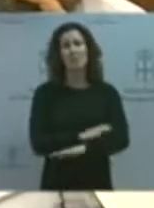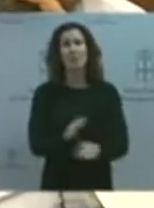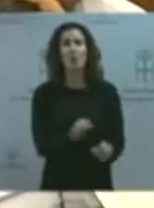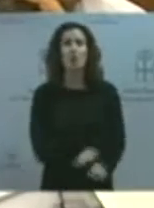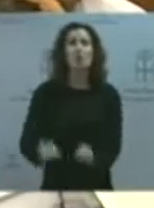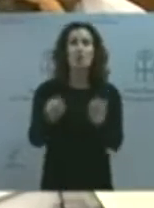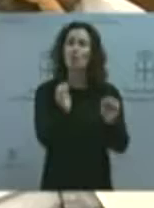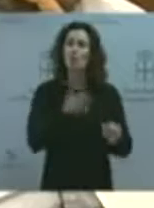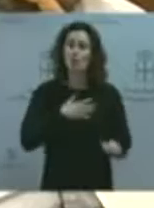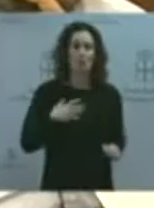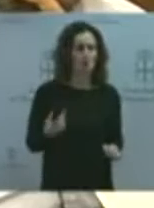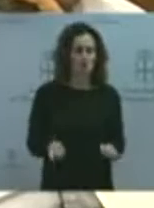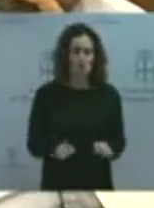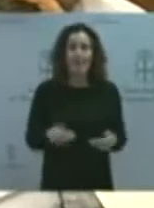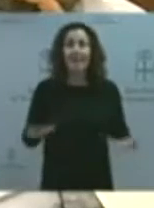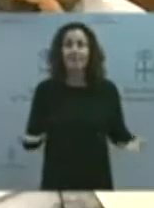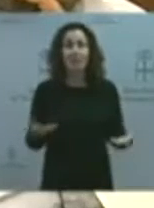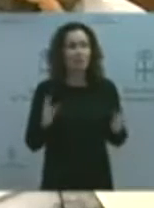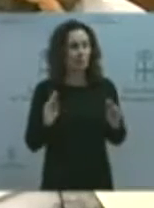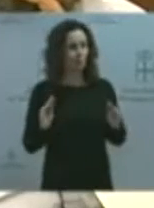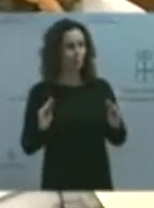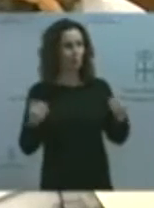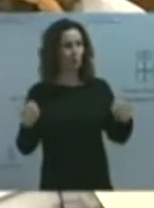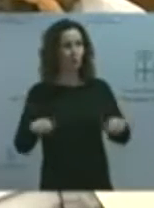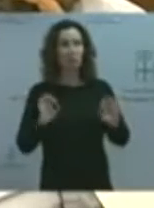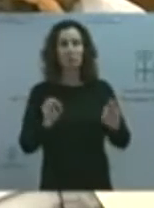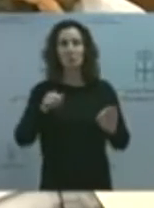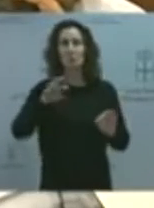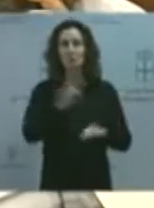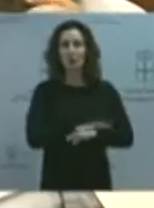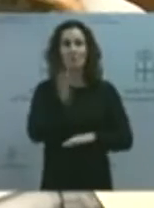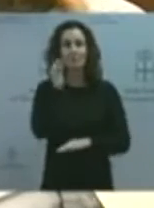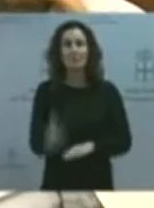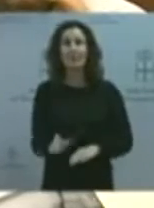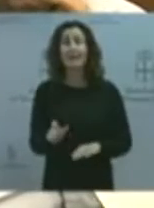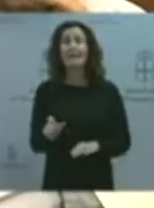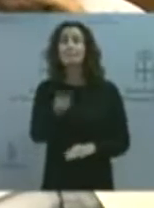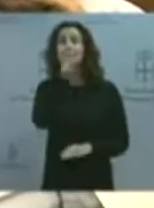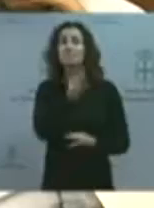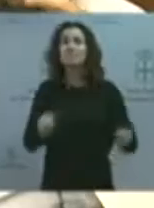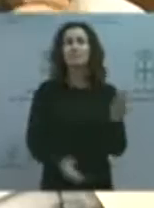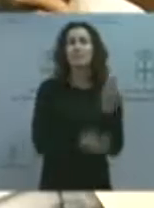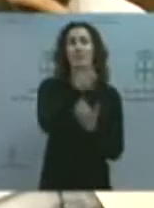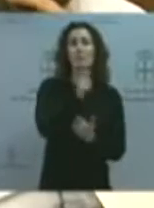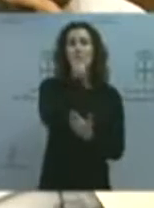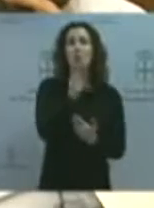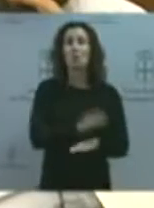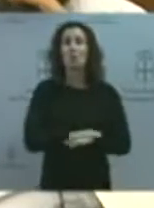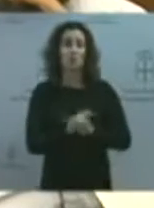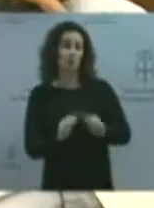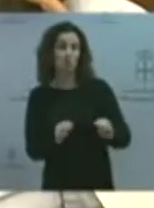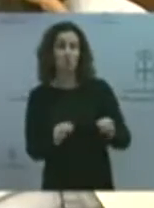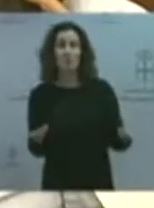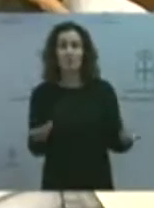las palabras de la ministra Montero como el silencio de la FSA y de su gobierno. La contradicción entre ambas administraciones es